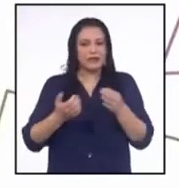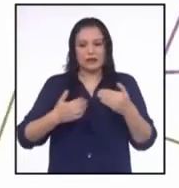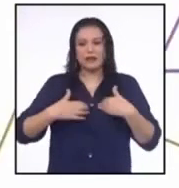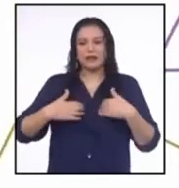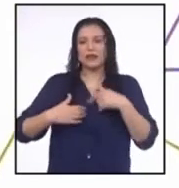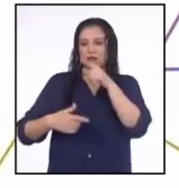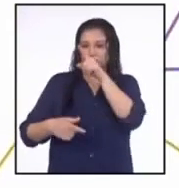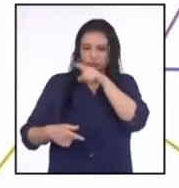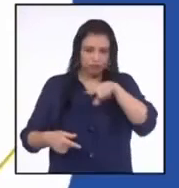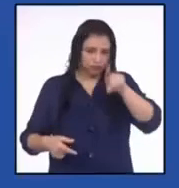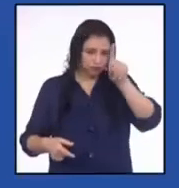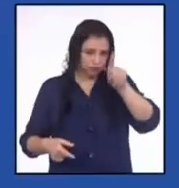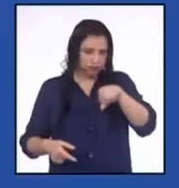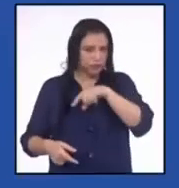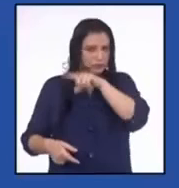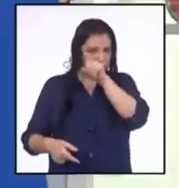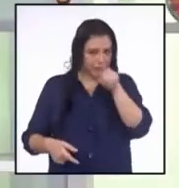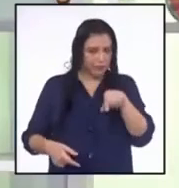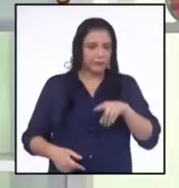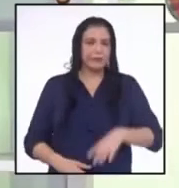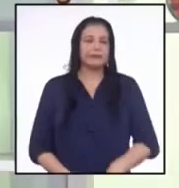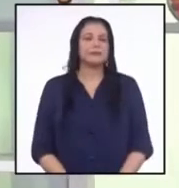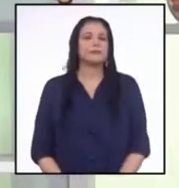parábola.